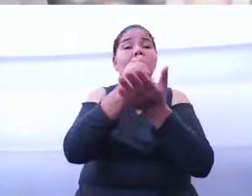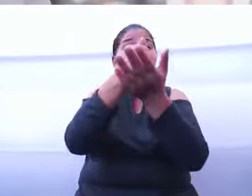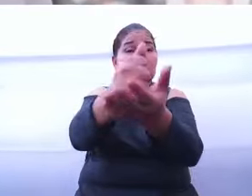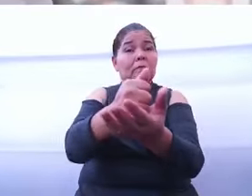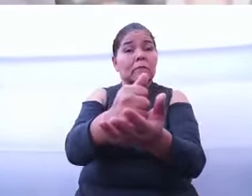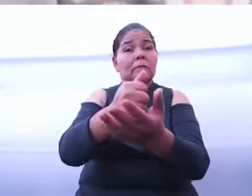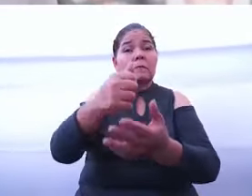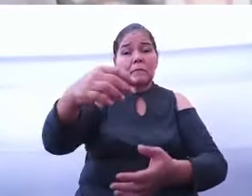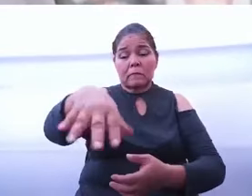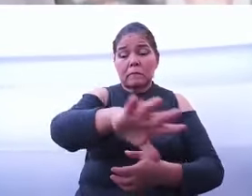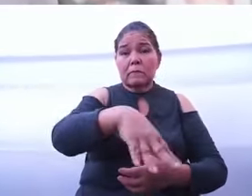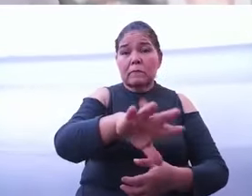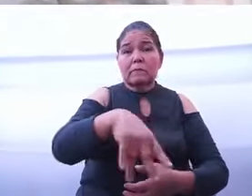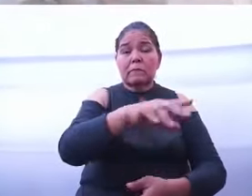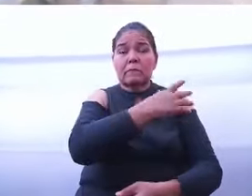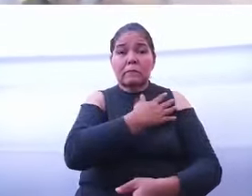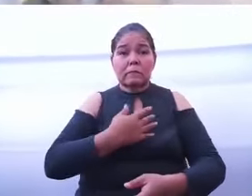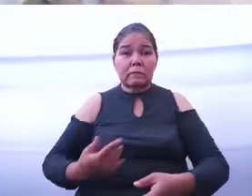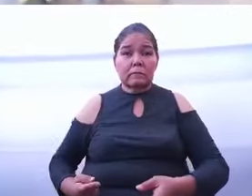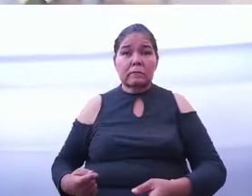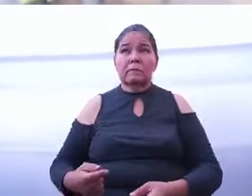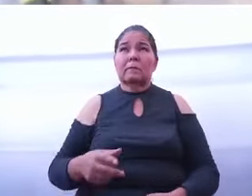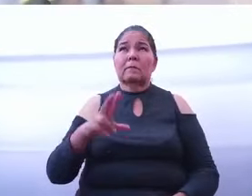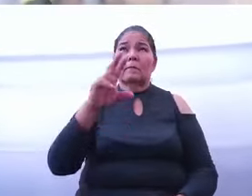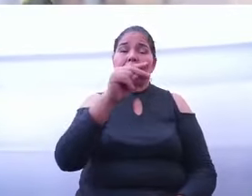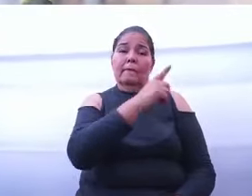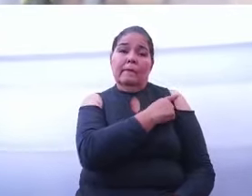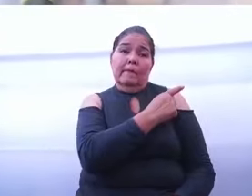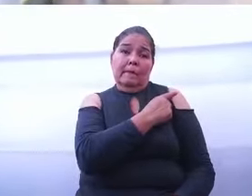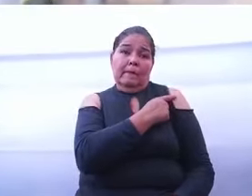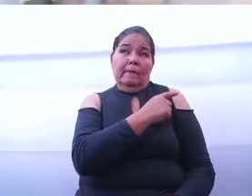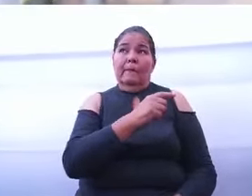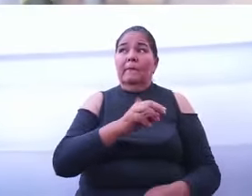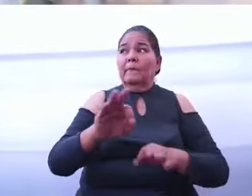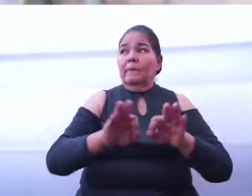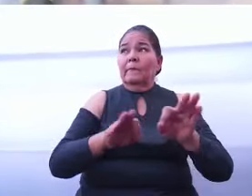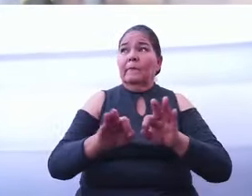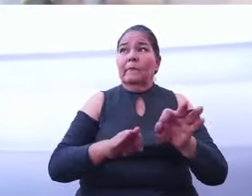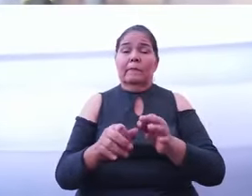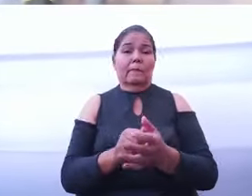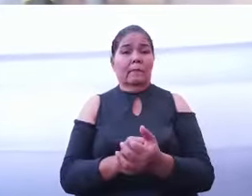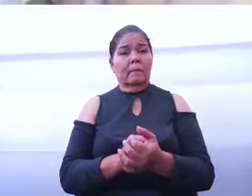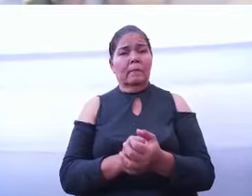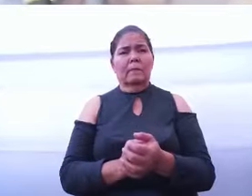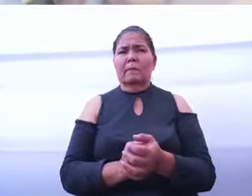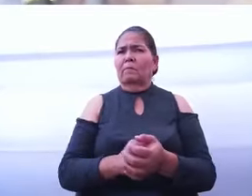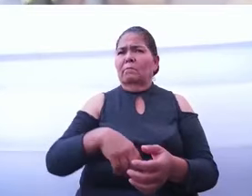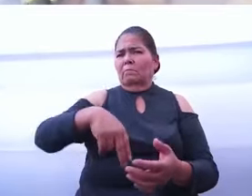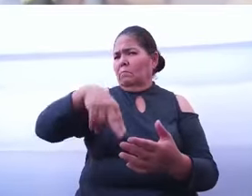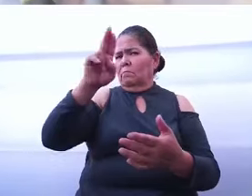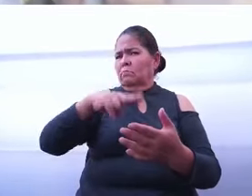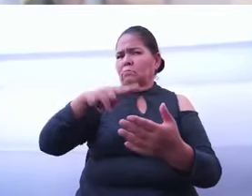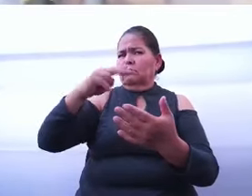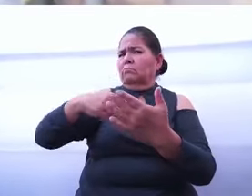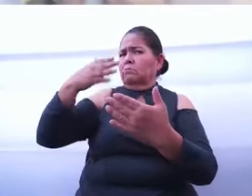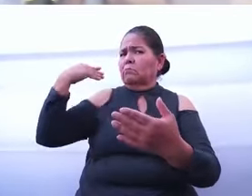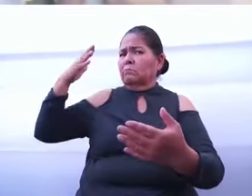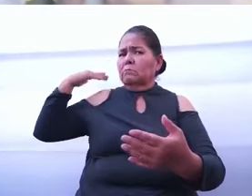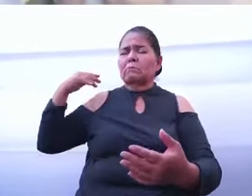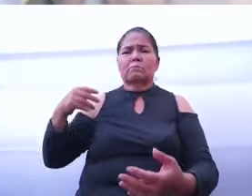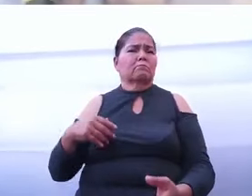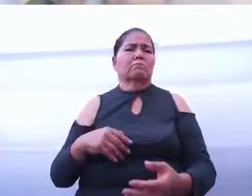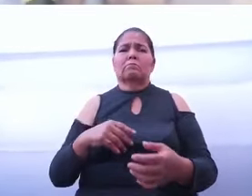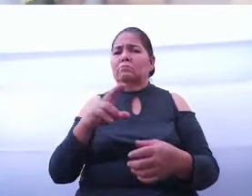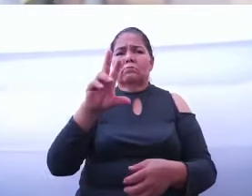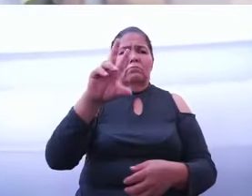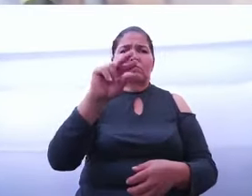nuestras acciones no solo para su búsqueda, sino para que nunca más se repita una desaparición que tanto daño le